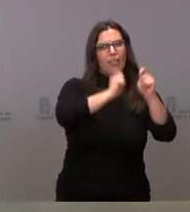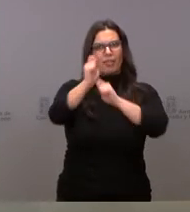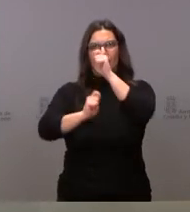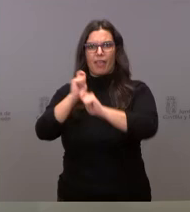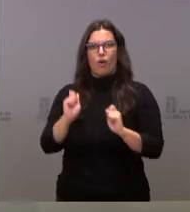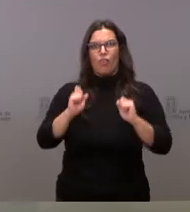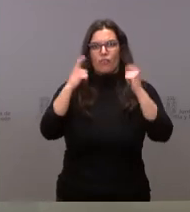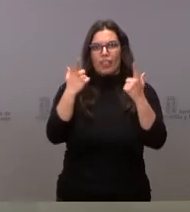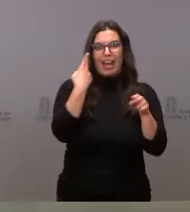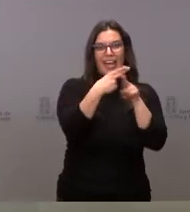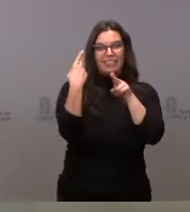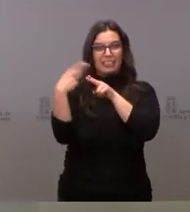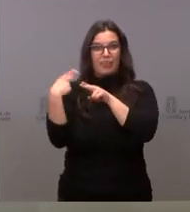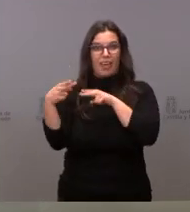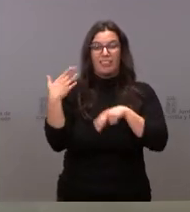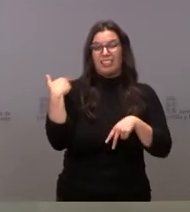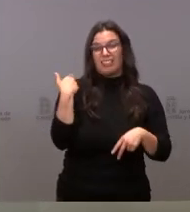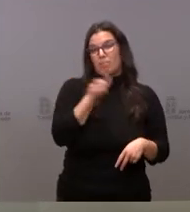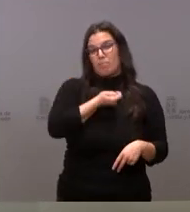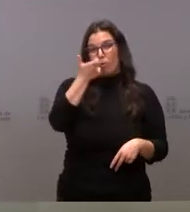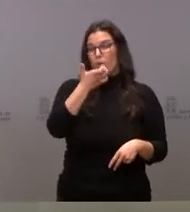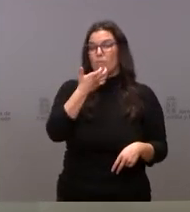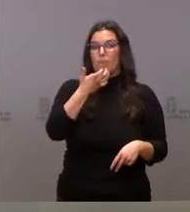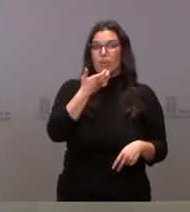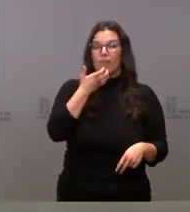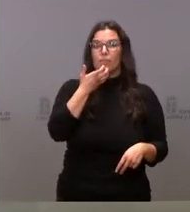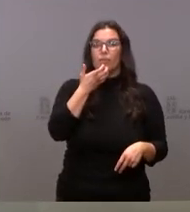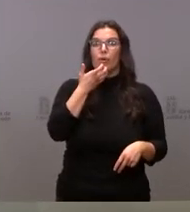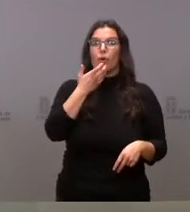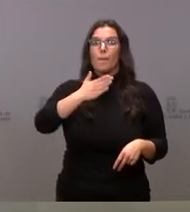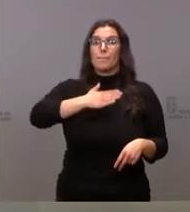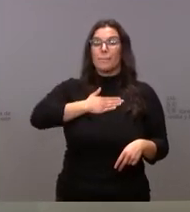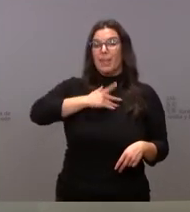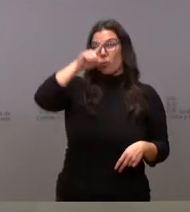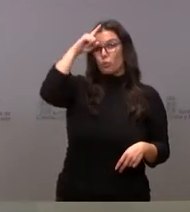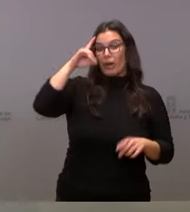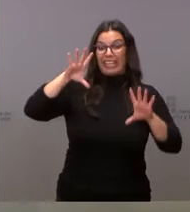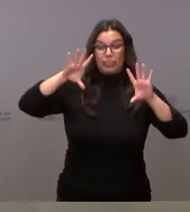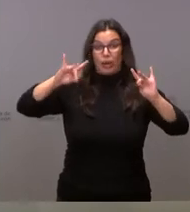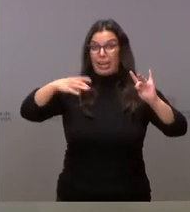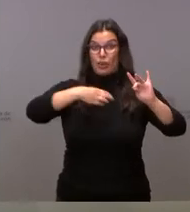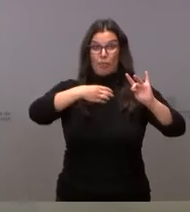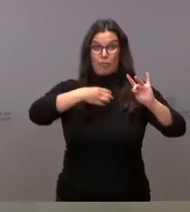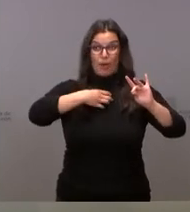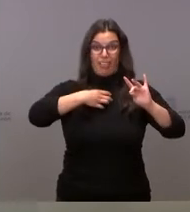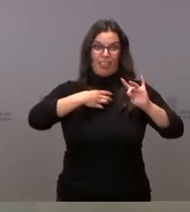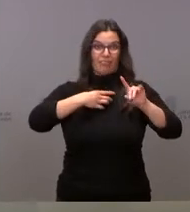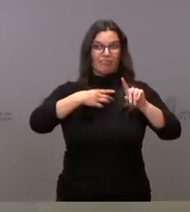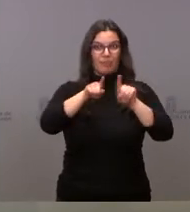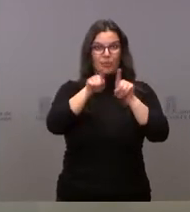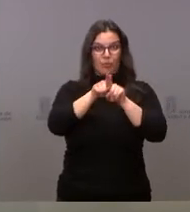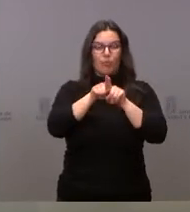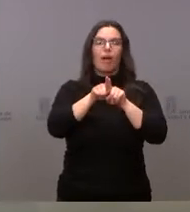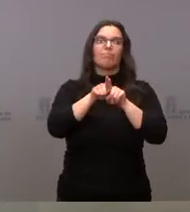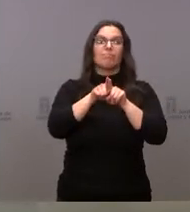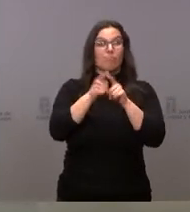actividades donde estábamos infrarrepresentados ese es el caso de los bienes culturales inmateriales y a los 9 que ya teníamos se